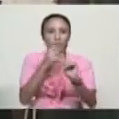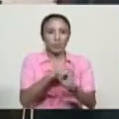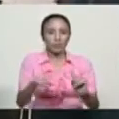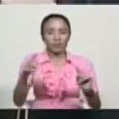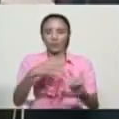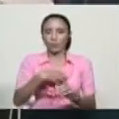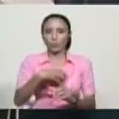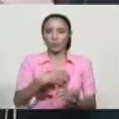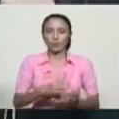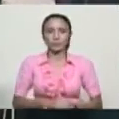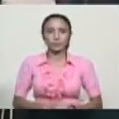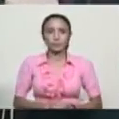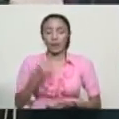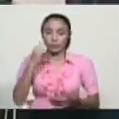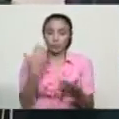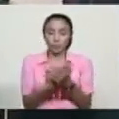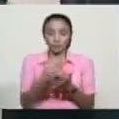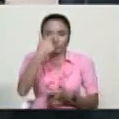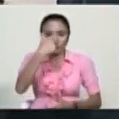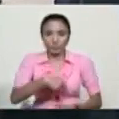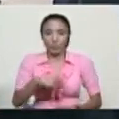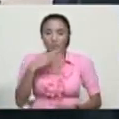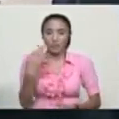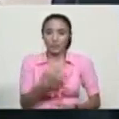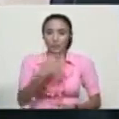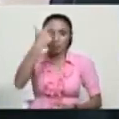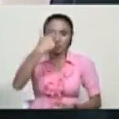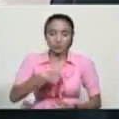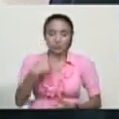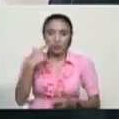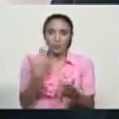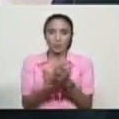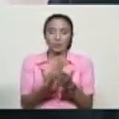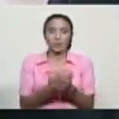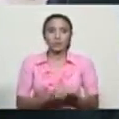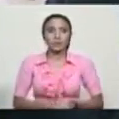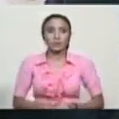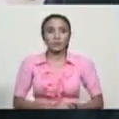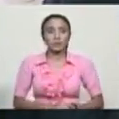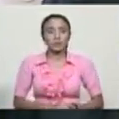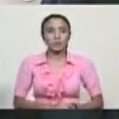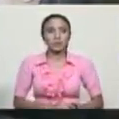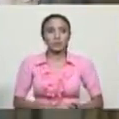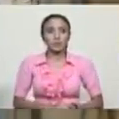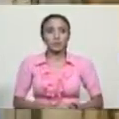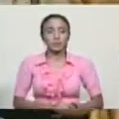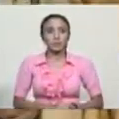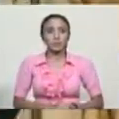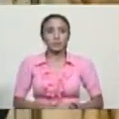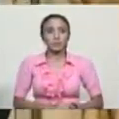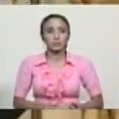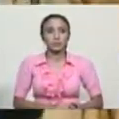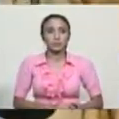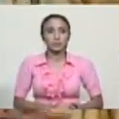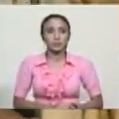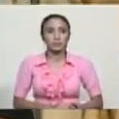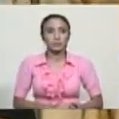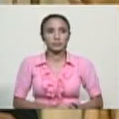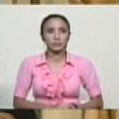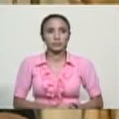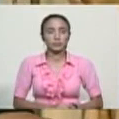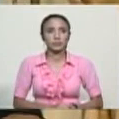Nosotros lo hemos vivido en carne propia en Venezuela. Lo recordaba en estos días, compañero Adán Chávez